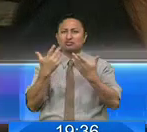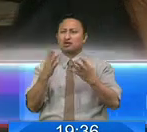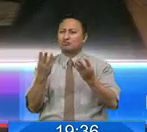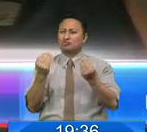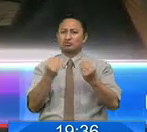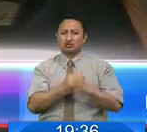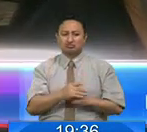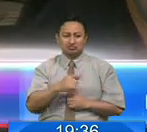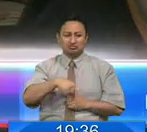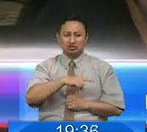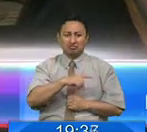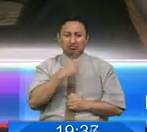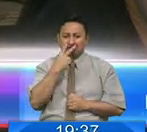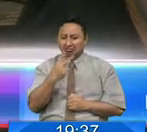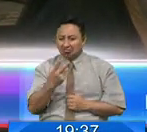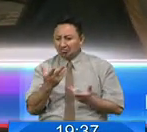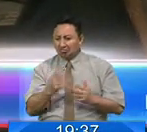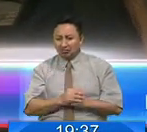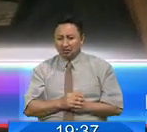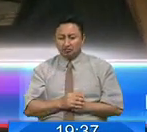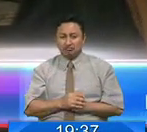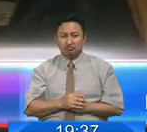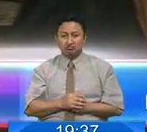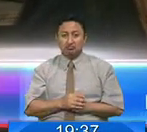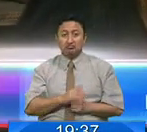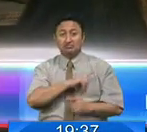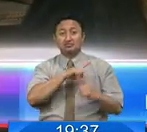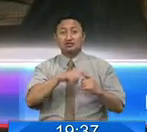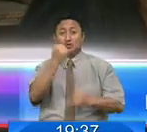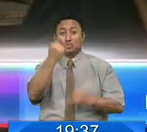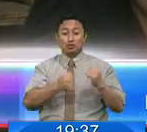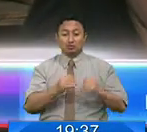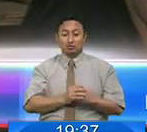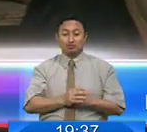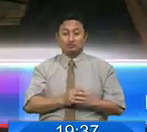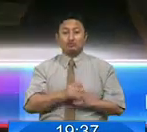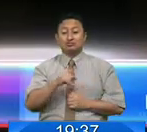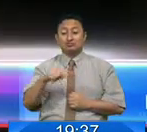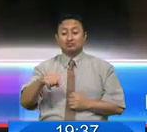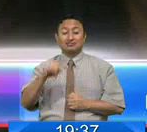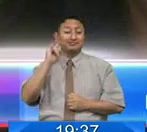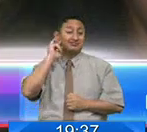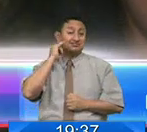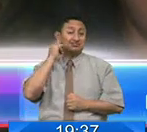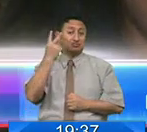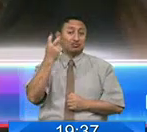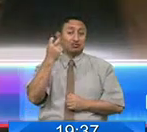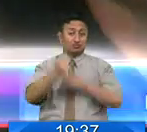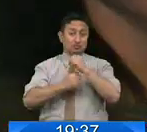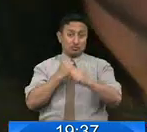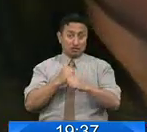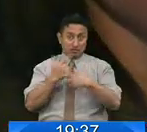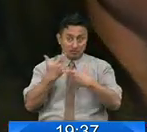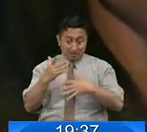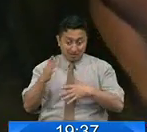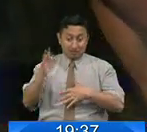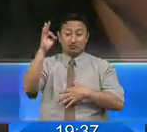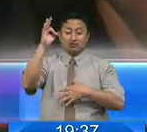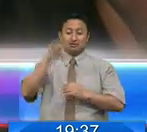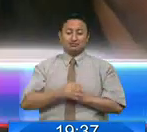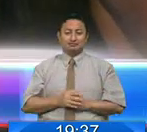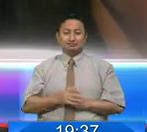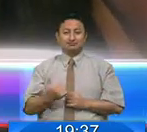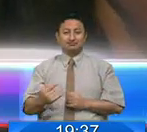que ninguno dio realmente con el síndrome como tal hasta cuando salita tuvo 12 años esto ha hecho que la situación sea más